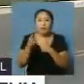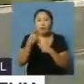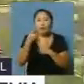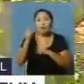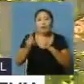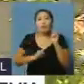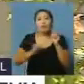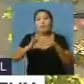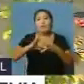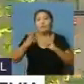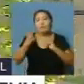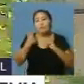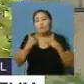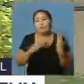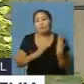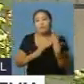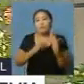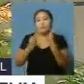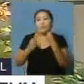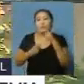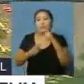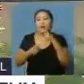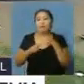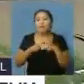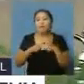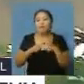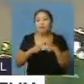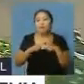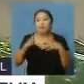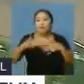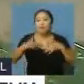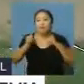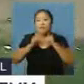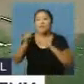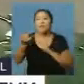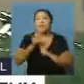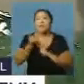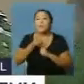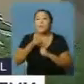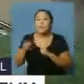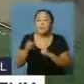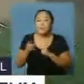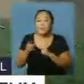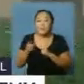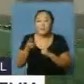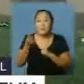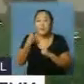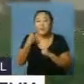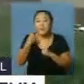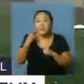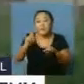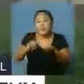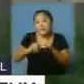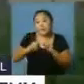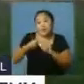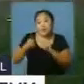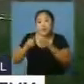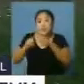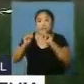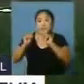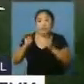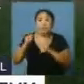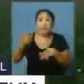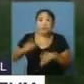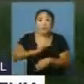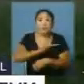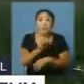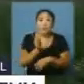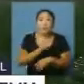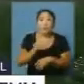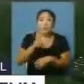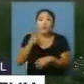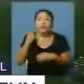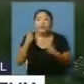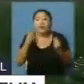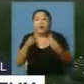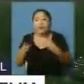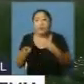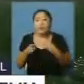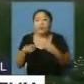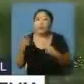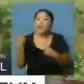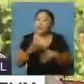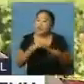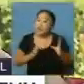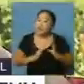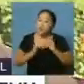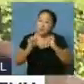de alguna manera, por el puesto de salud en la parte de corresponde a ellos y en la parte social lo